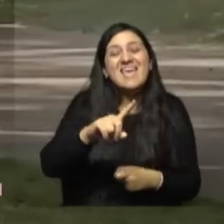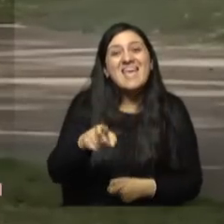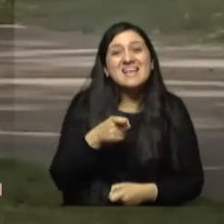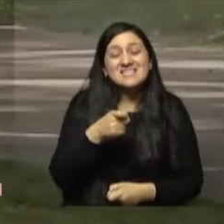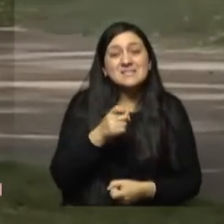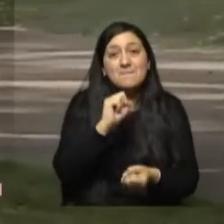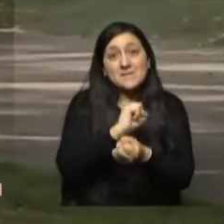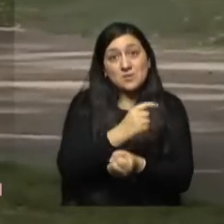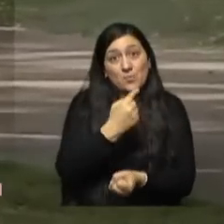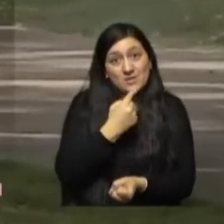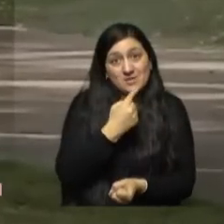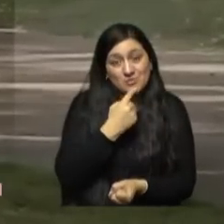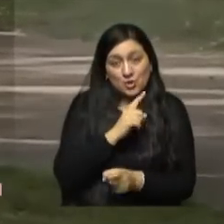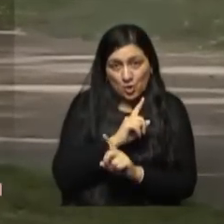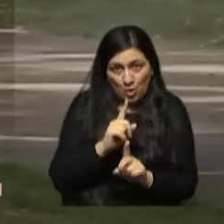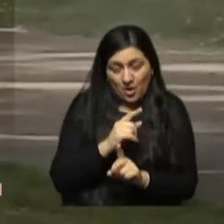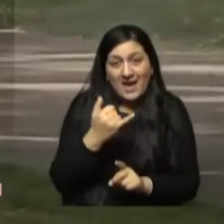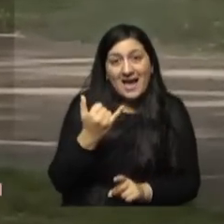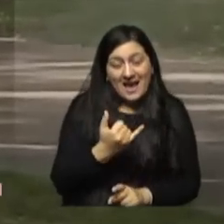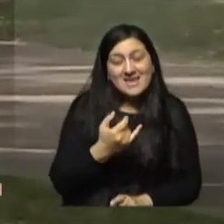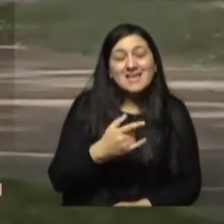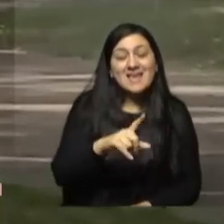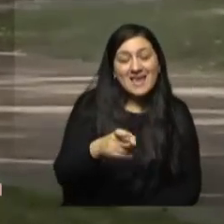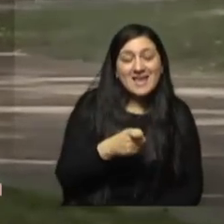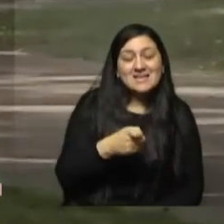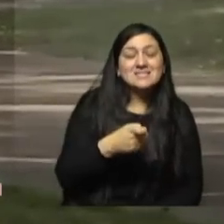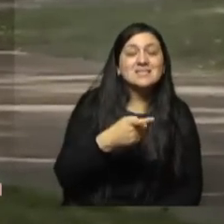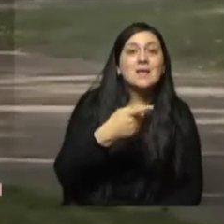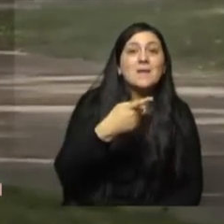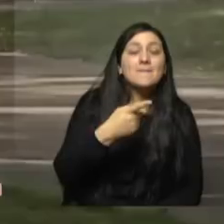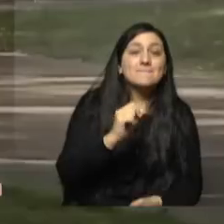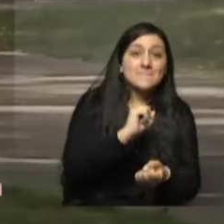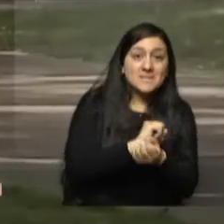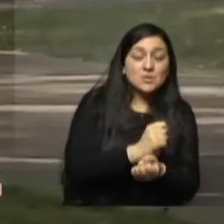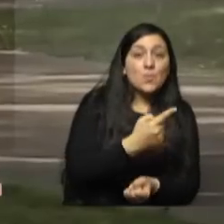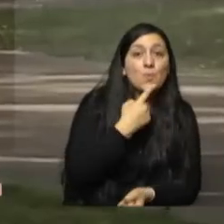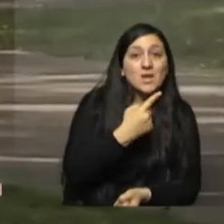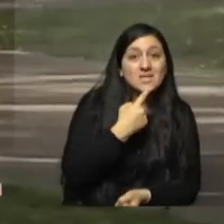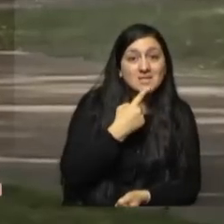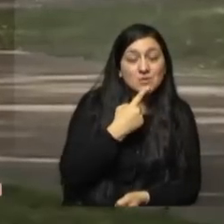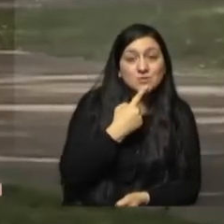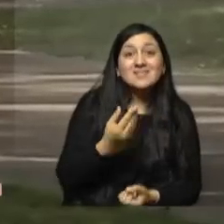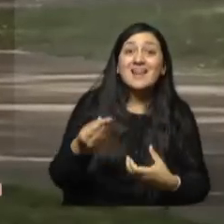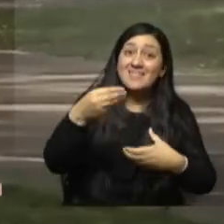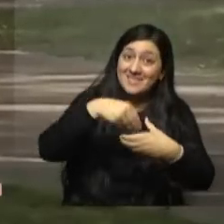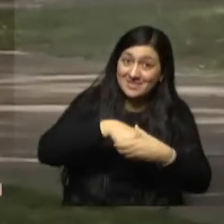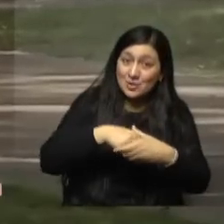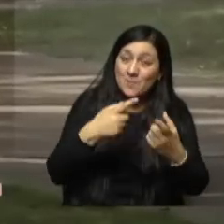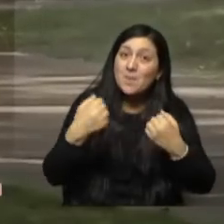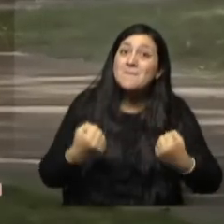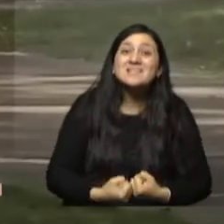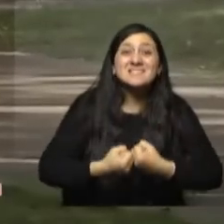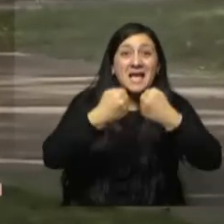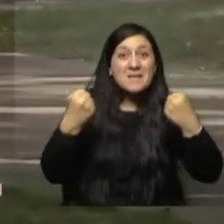políticos. Hay expresos y expresas políticas que integran nuestra asociación, pero es una asociación mucho más